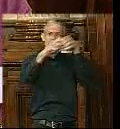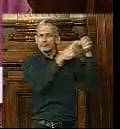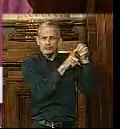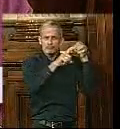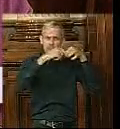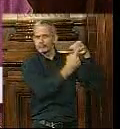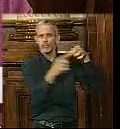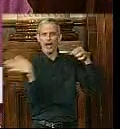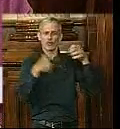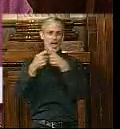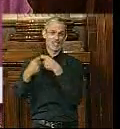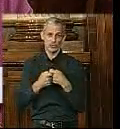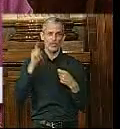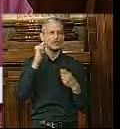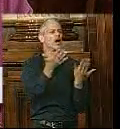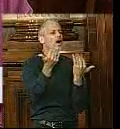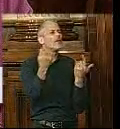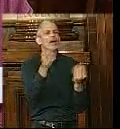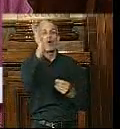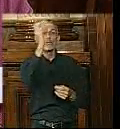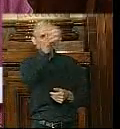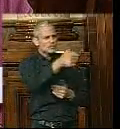país, y escuchar qué tienen para decir.